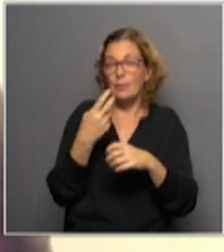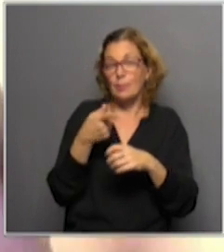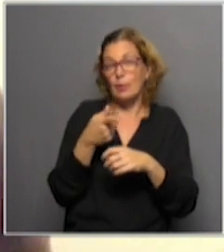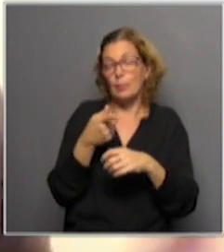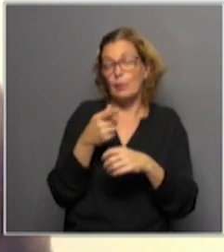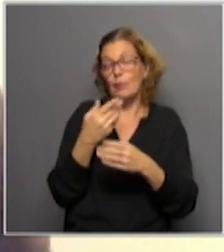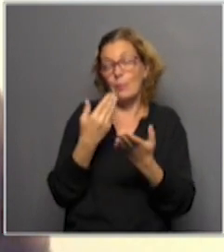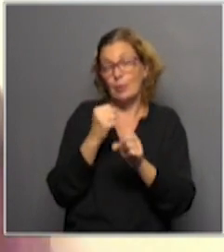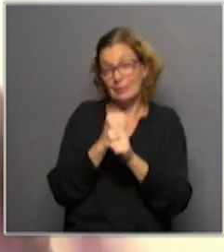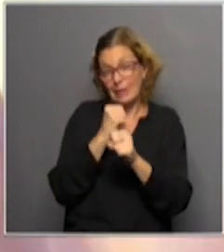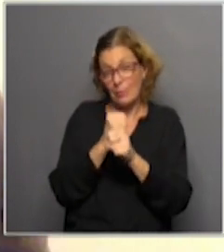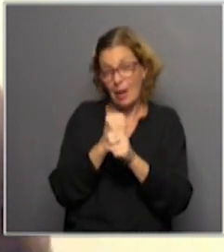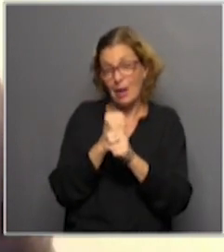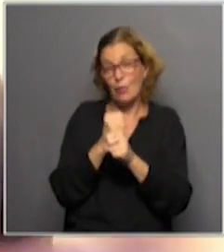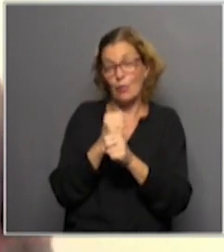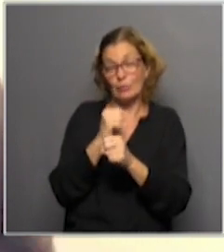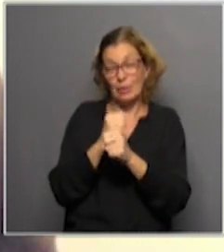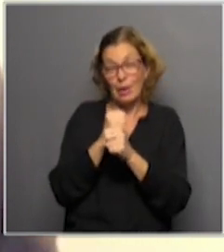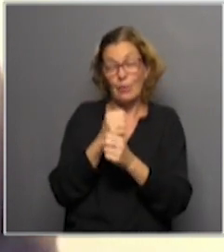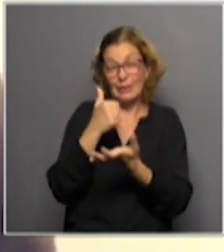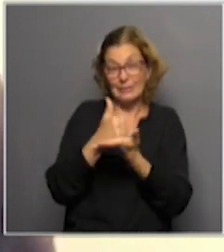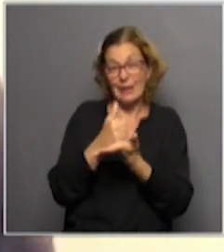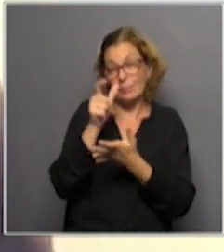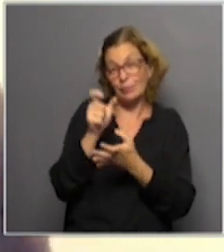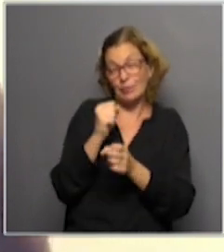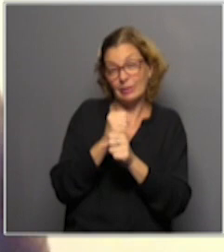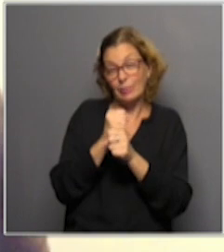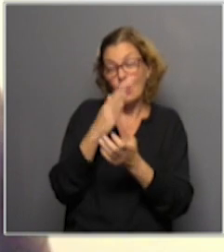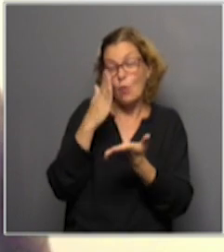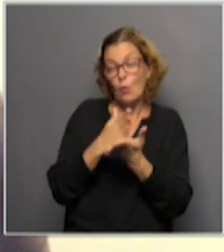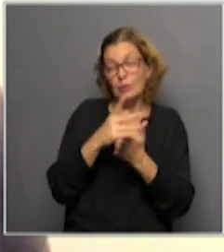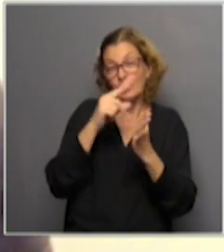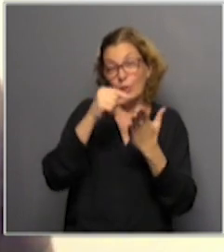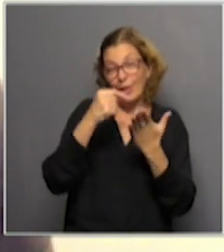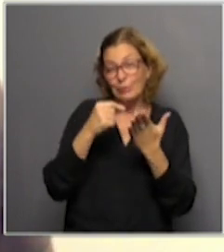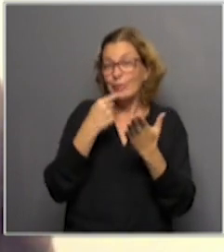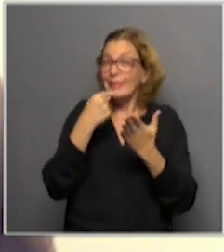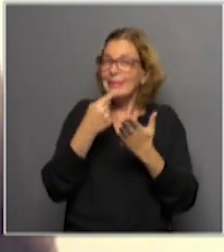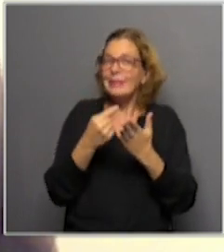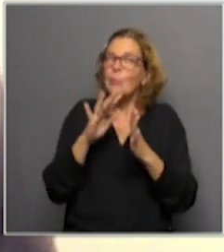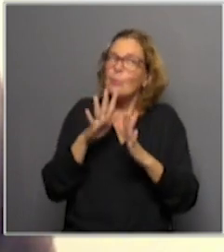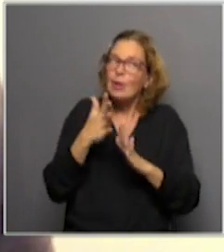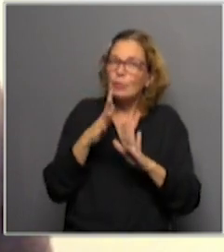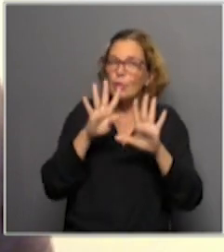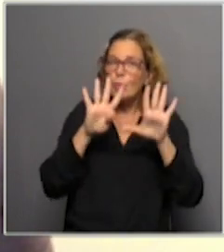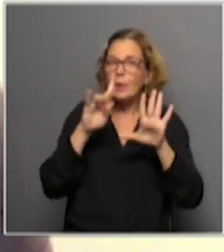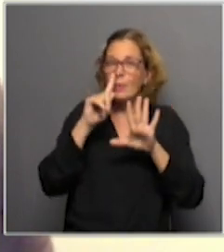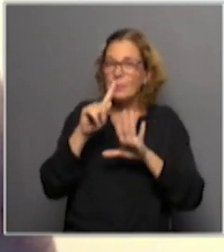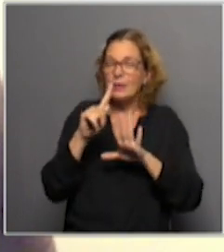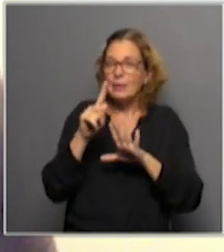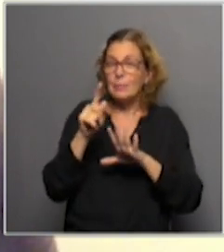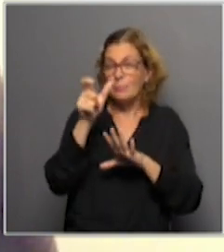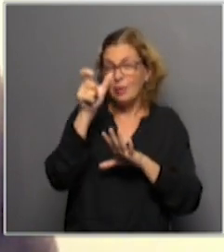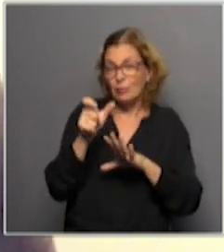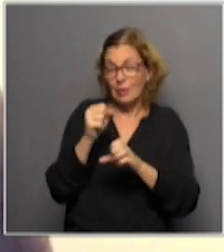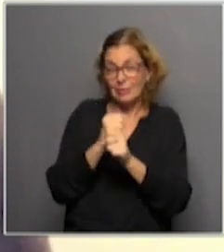lado del empleo, por el lado de la ocupación, lo que pautaron estos últimos datos es que hay aproximadamente 9.000 empleos menos